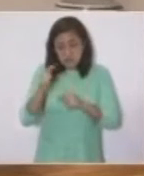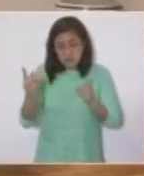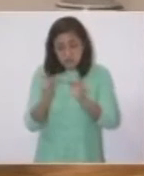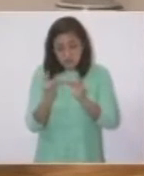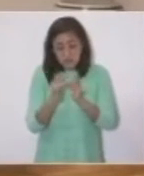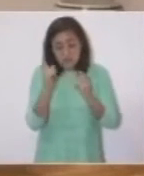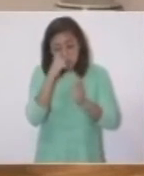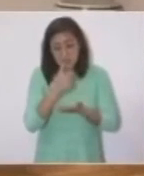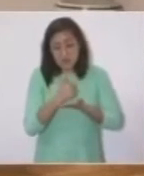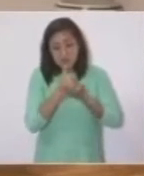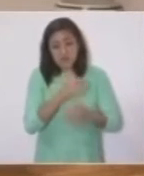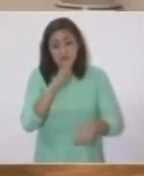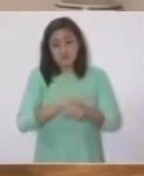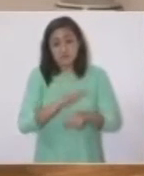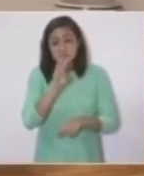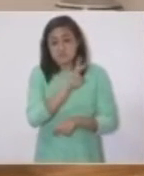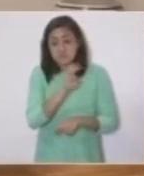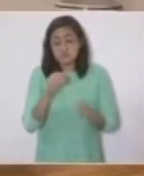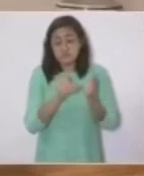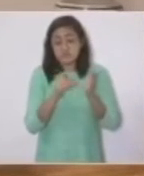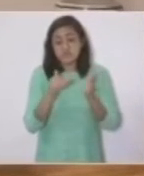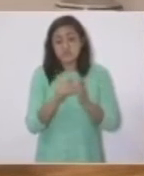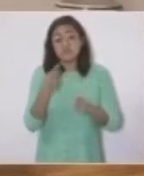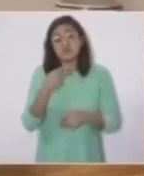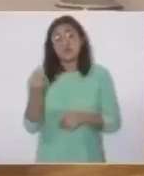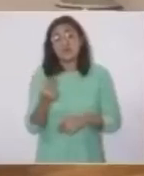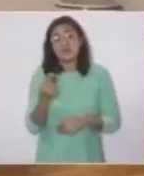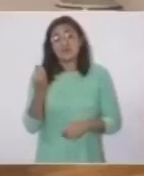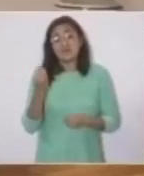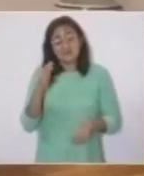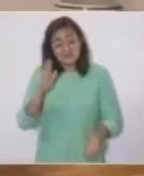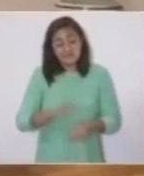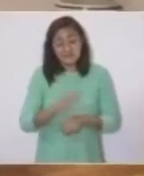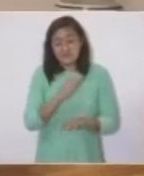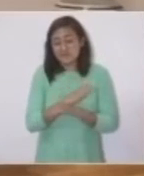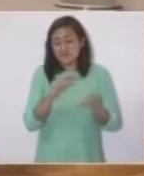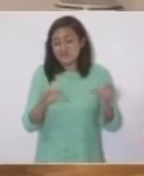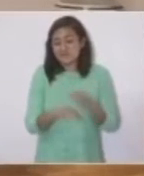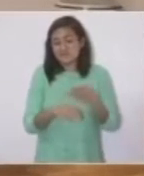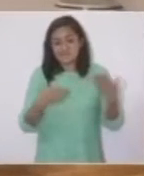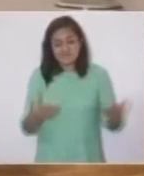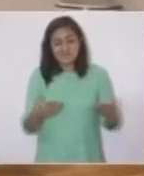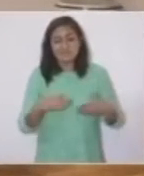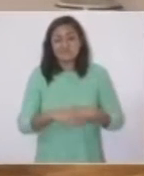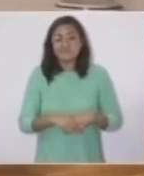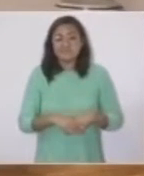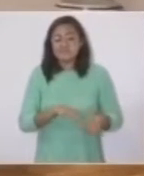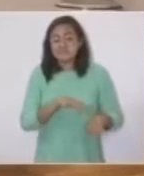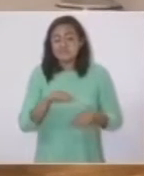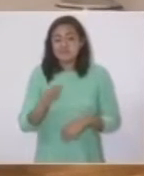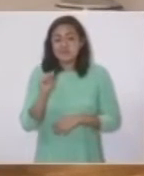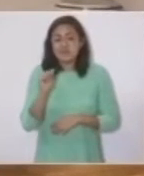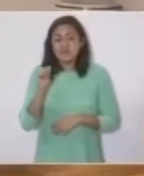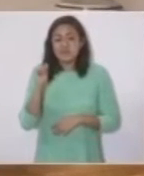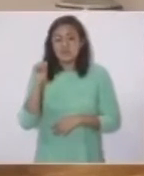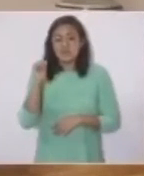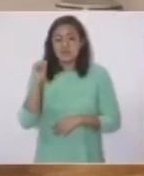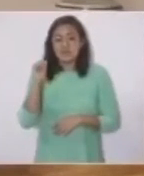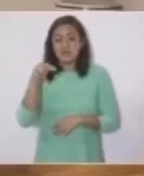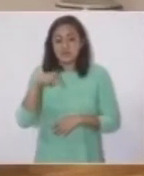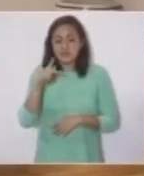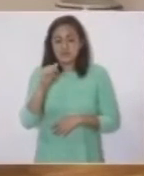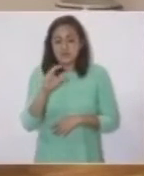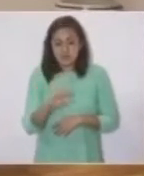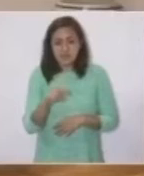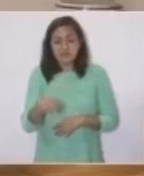con más de 300 millones, pero necesitamos muchas más cosas. La AMPAC,